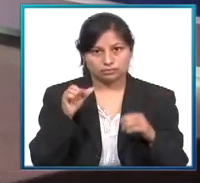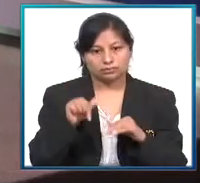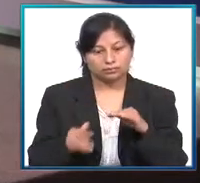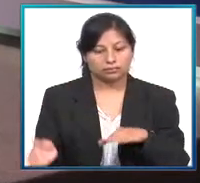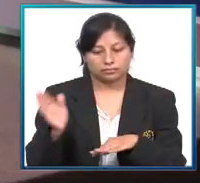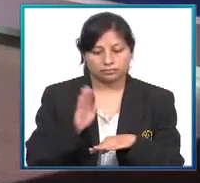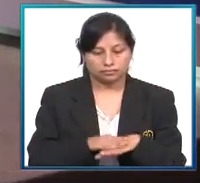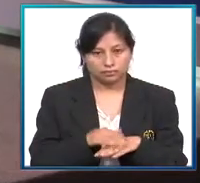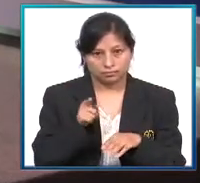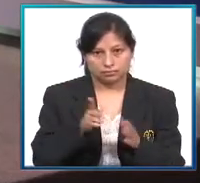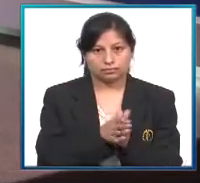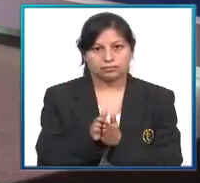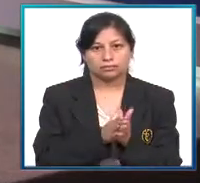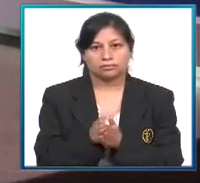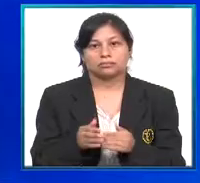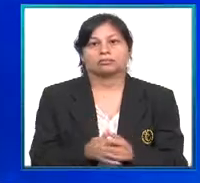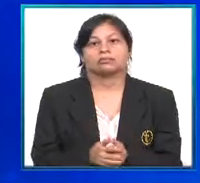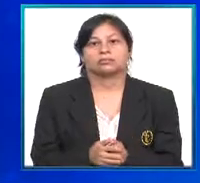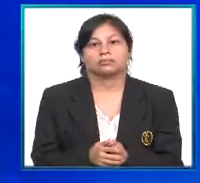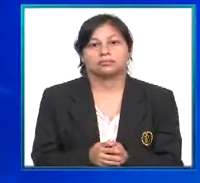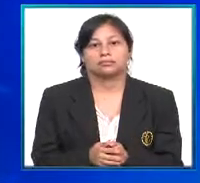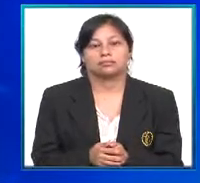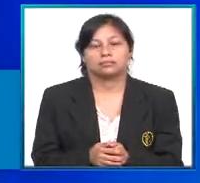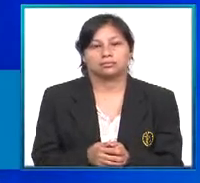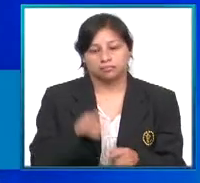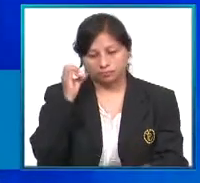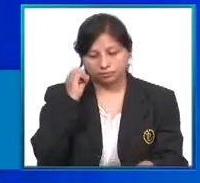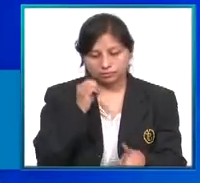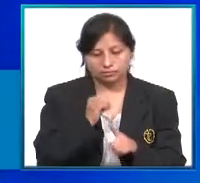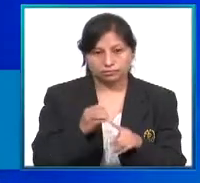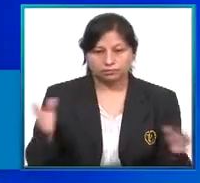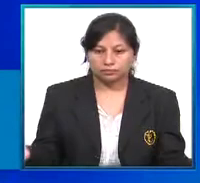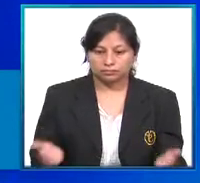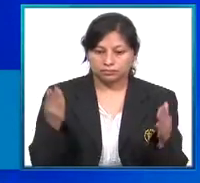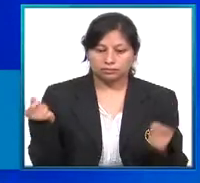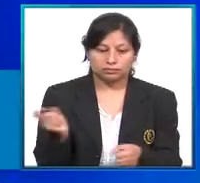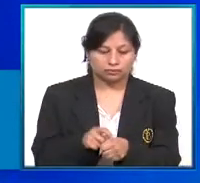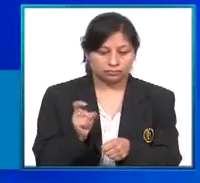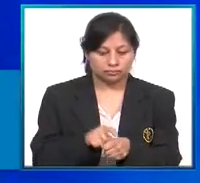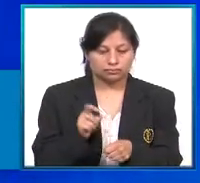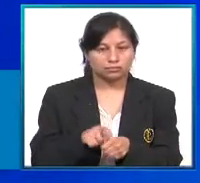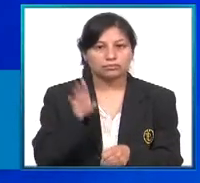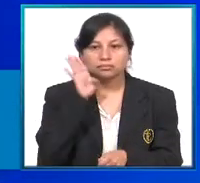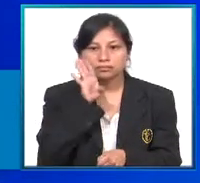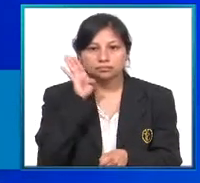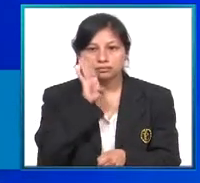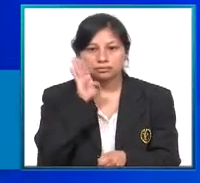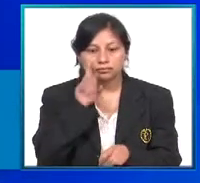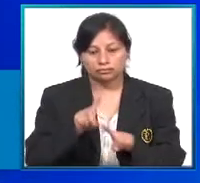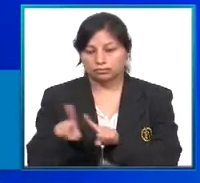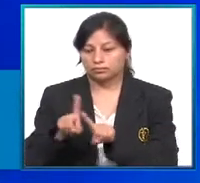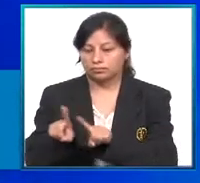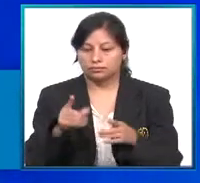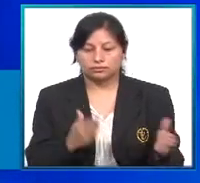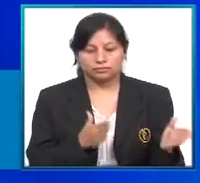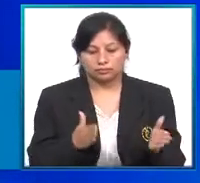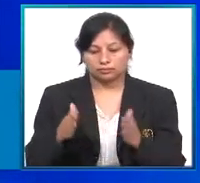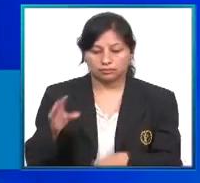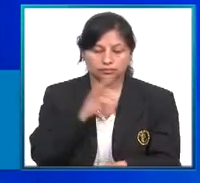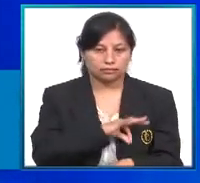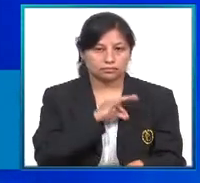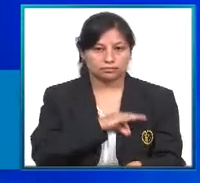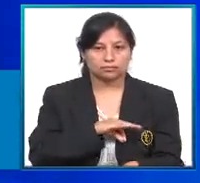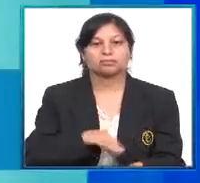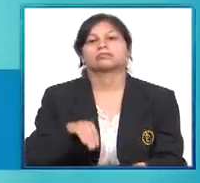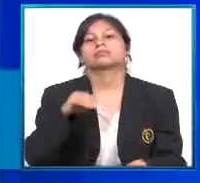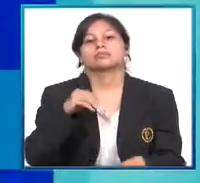Tenemos más noticias de su interés. Con el objetivo de promover la participación de la juventud en los diferentes procesos sociales, la